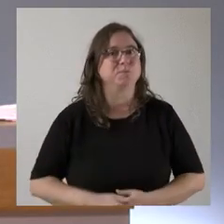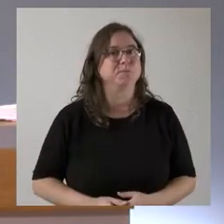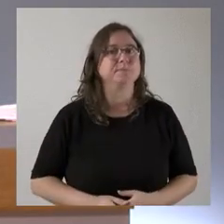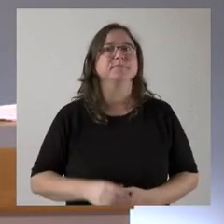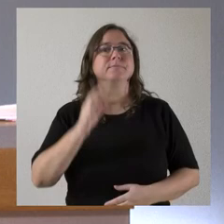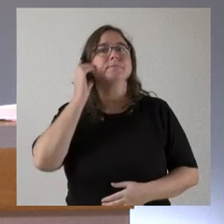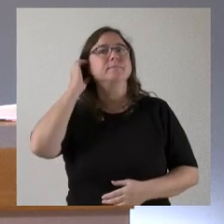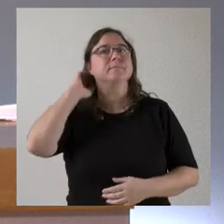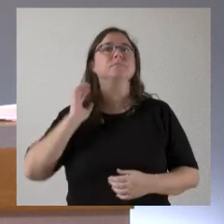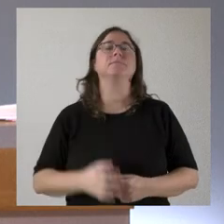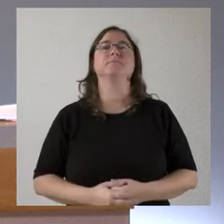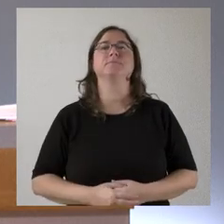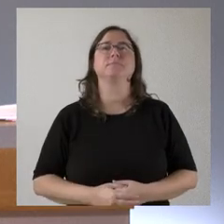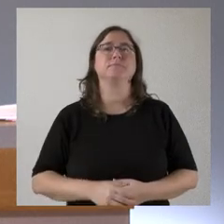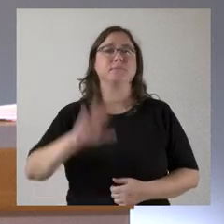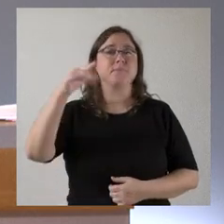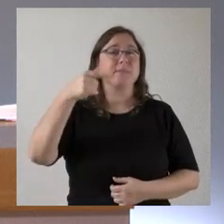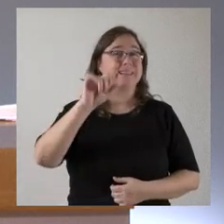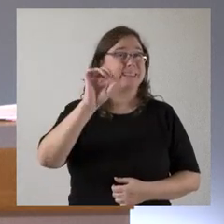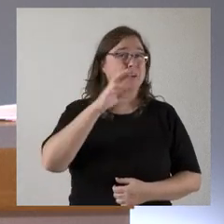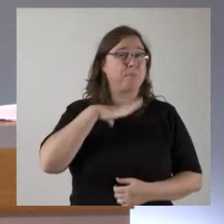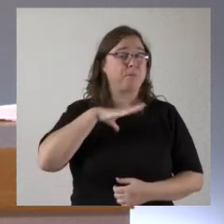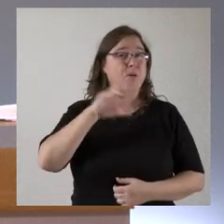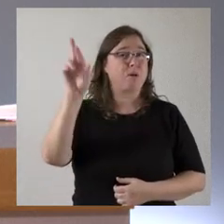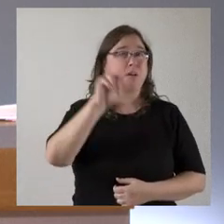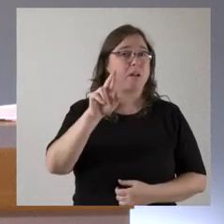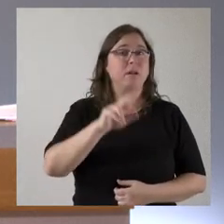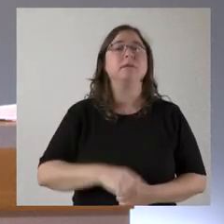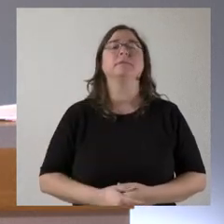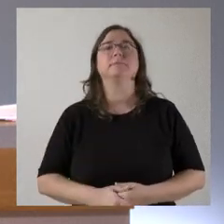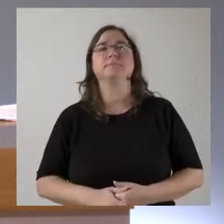Sergio Sergio si estás ahí puedes preguntar